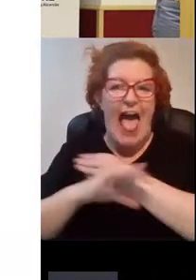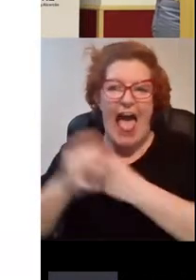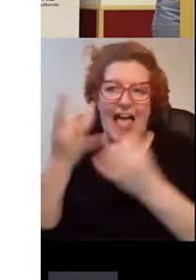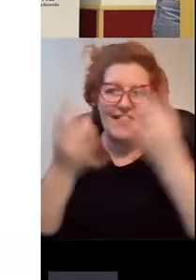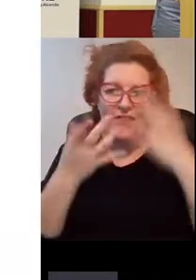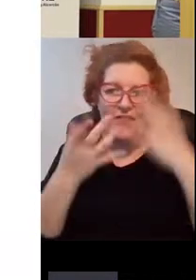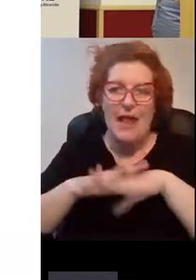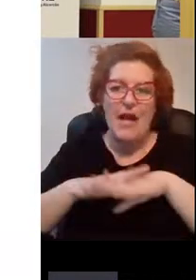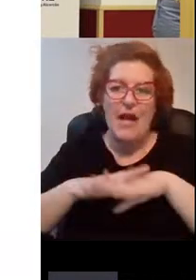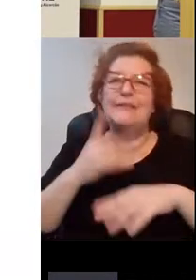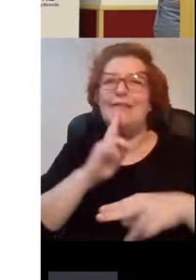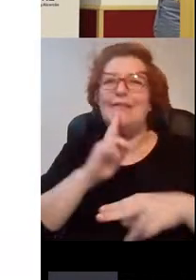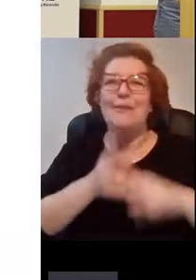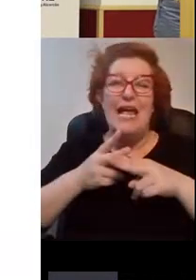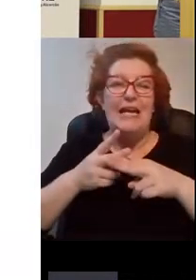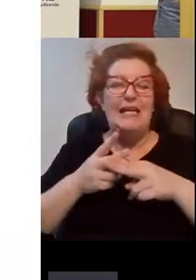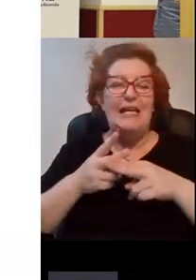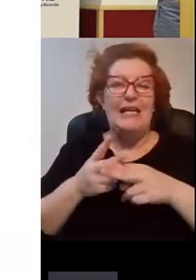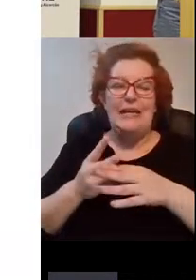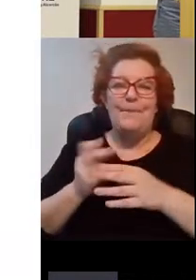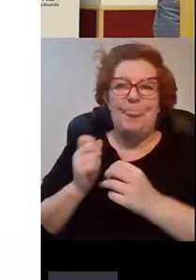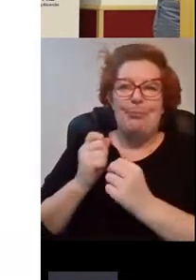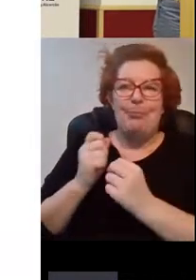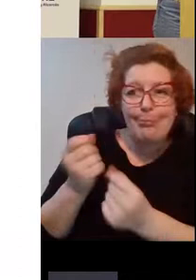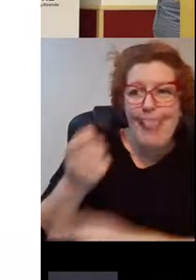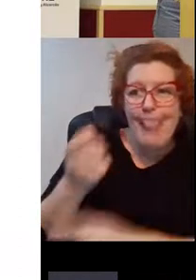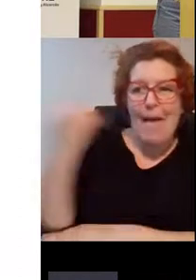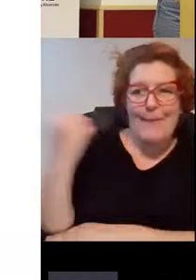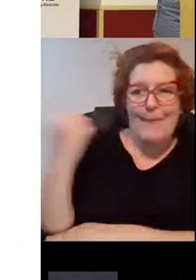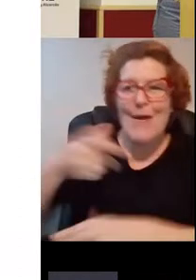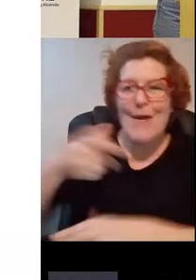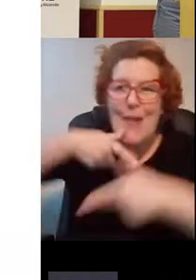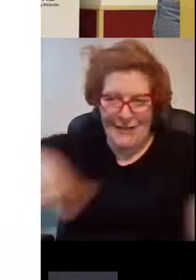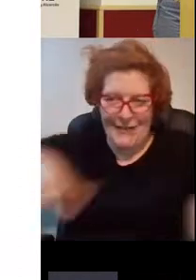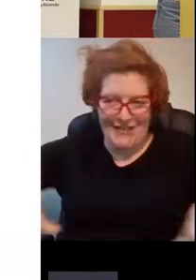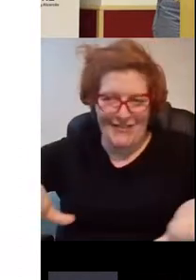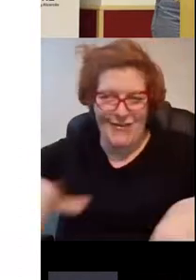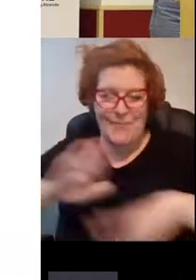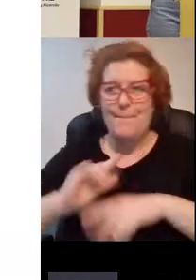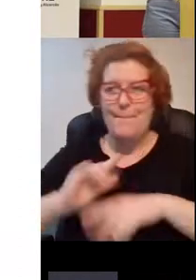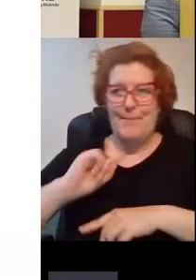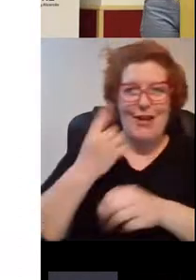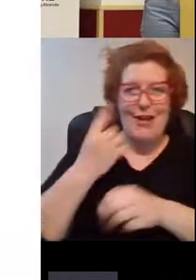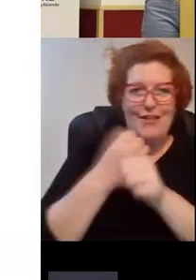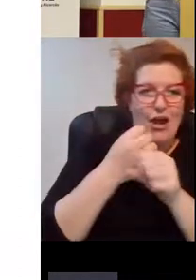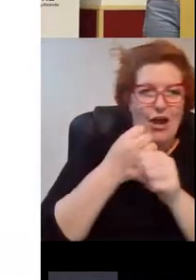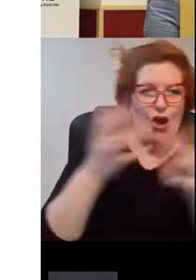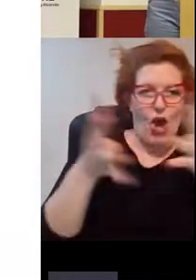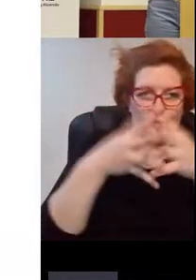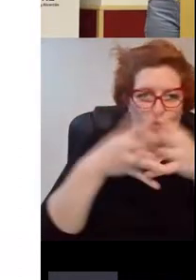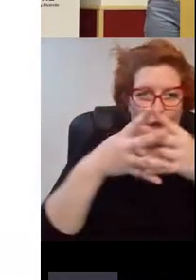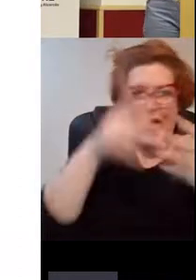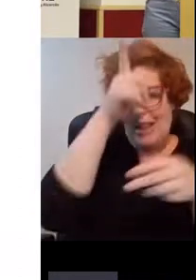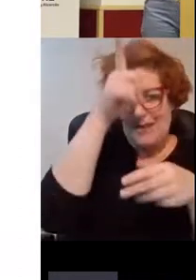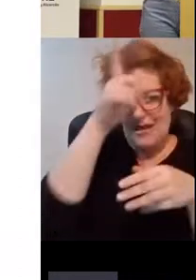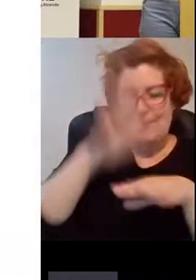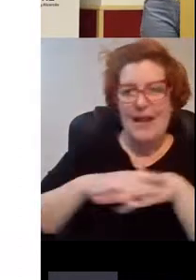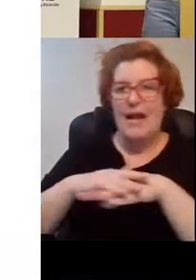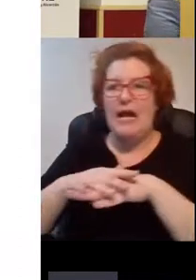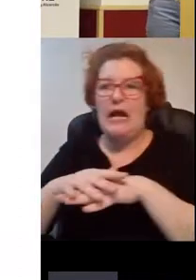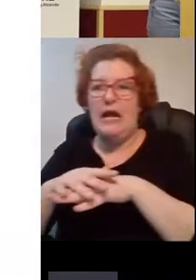como andamiaje lingüístico. Primero explicamos y trabajamos las estructuras equivalentes en alemán de lo que sería un gerundio